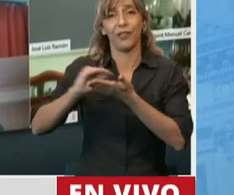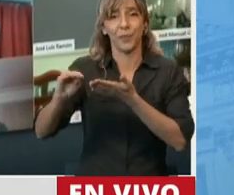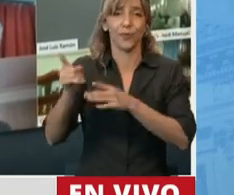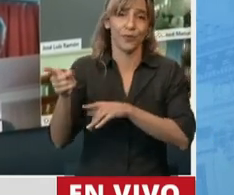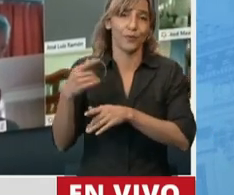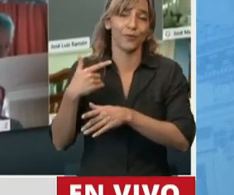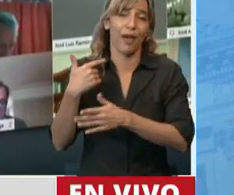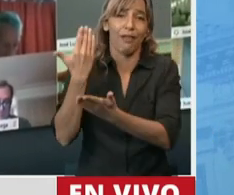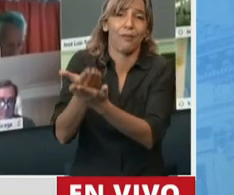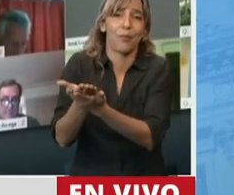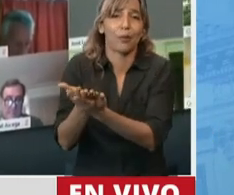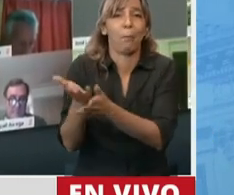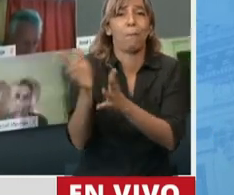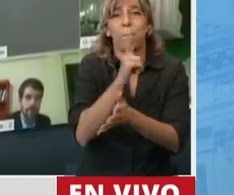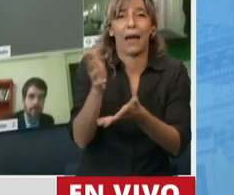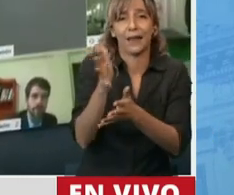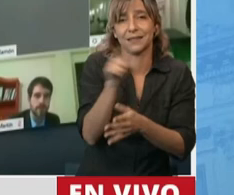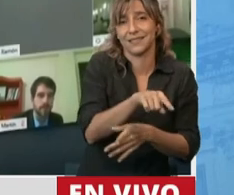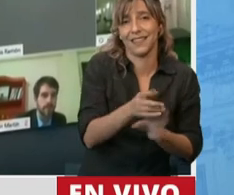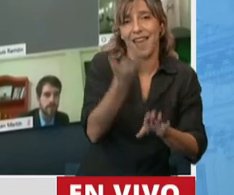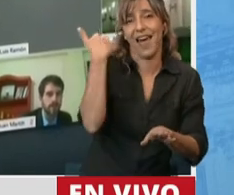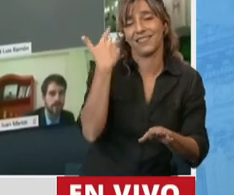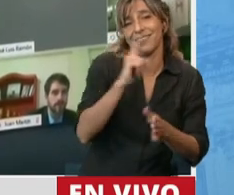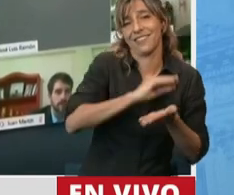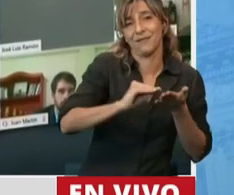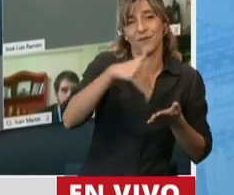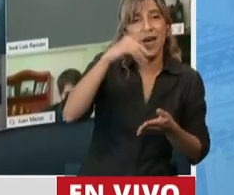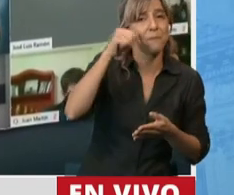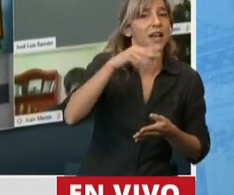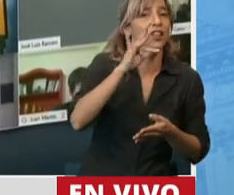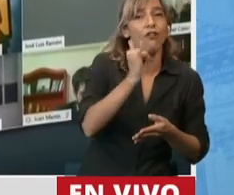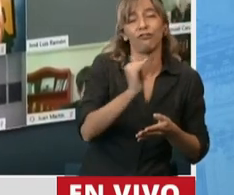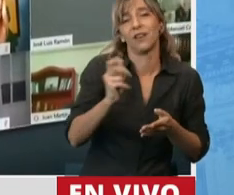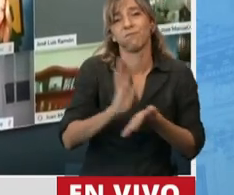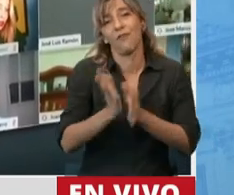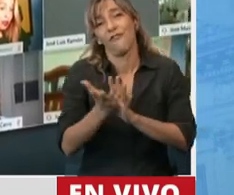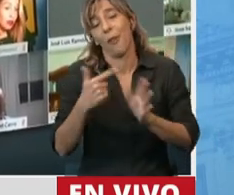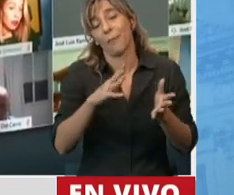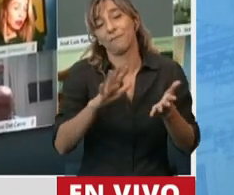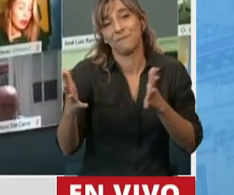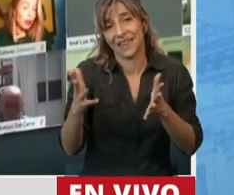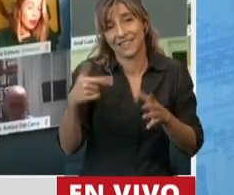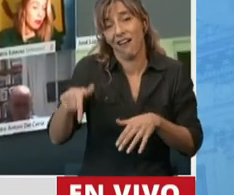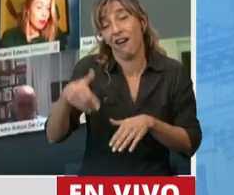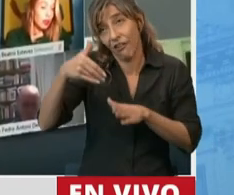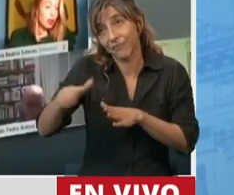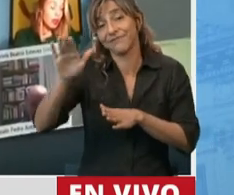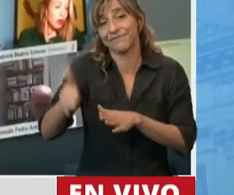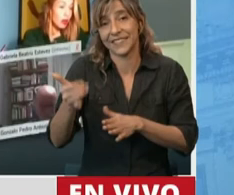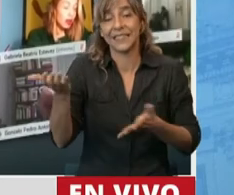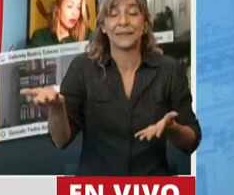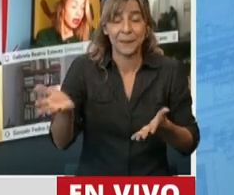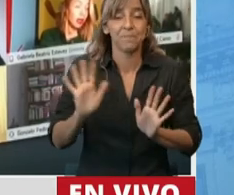teníamos nosotros de nuestra diputada Josefina Mendoza. No es tiempo de imponer mayorías,